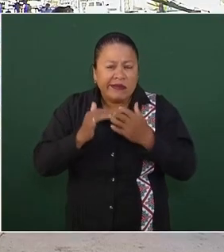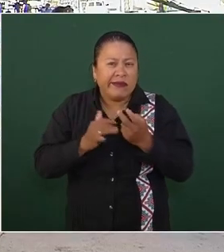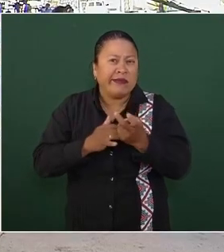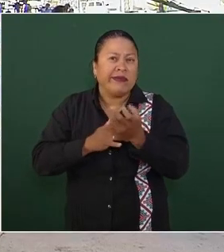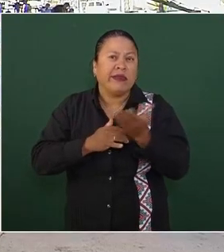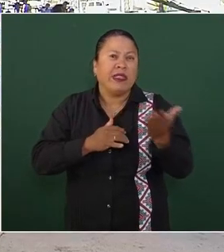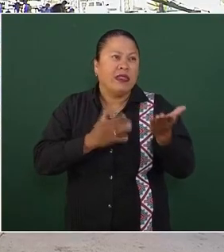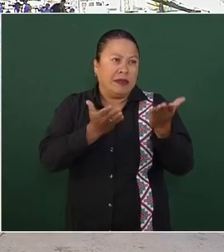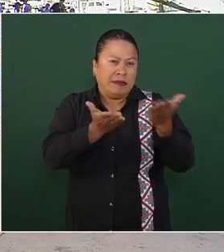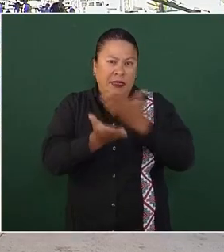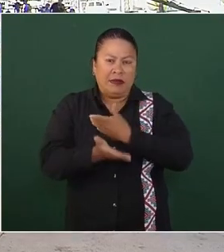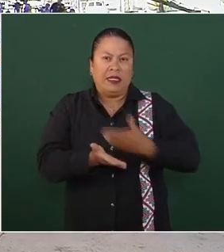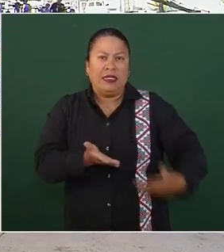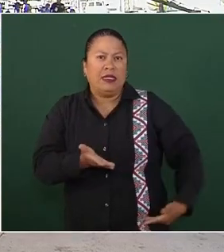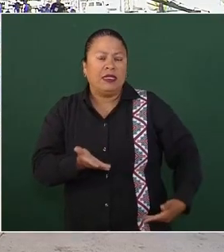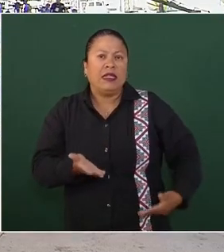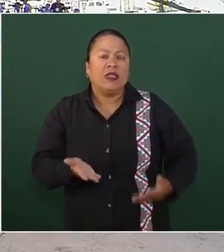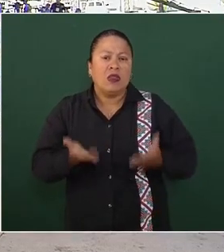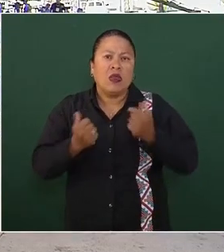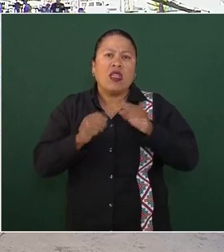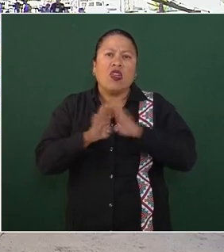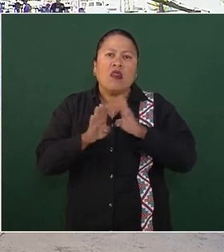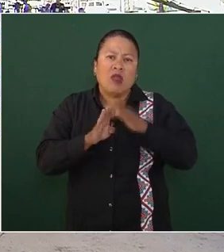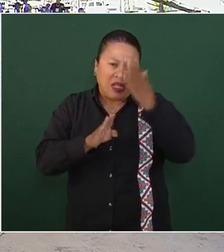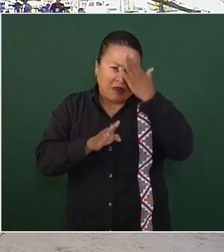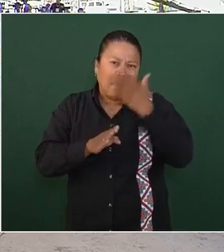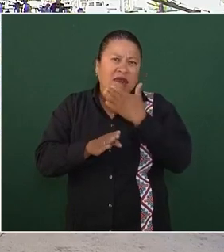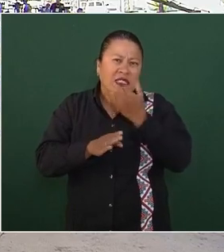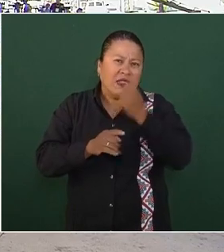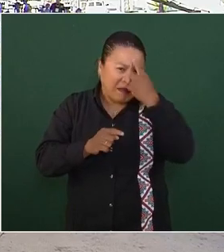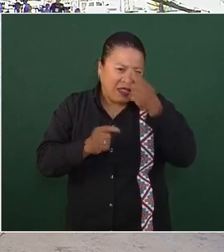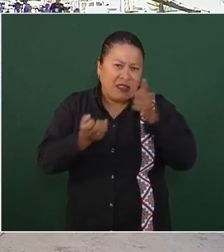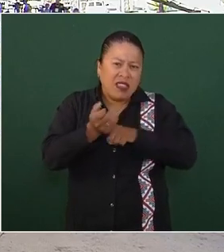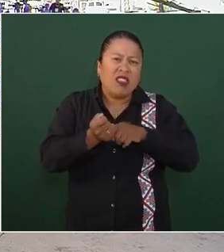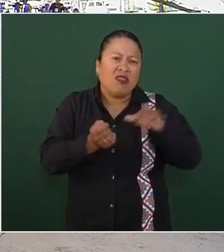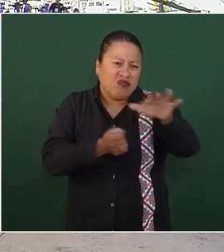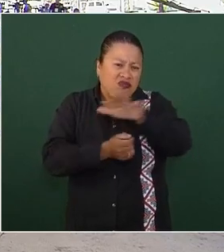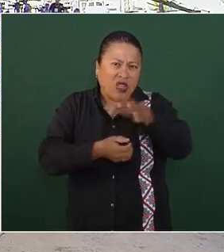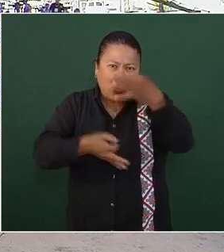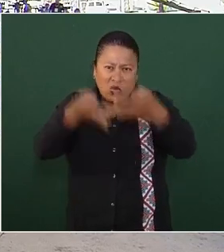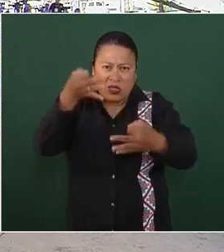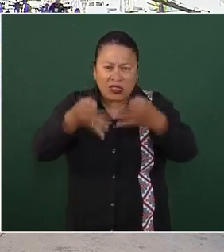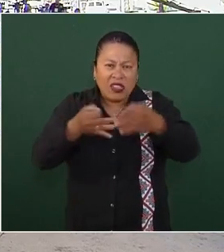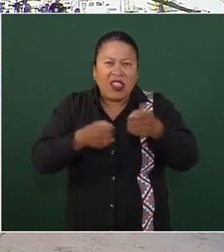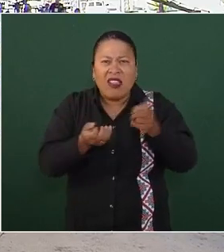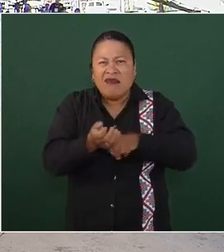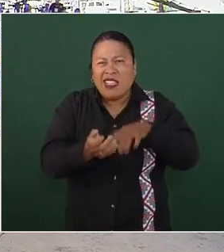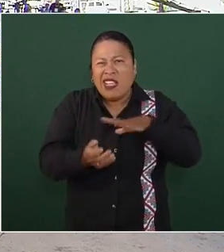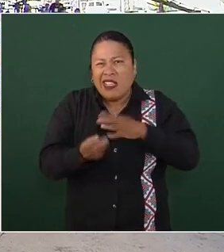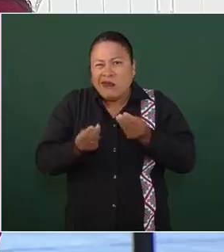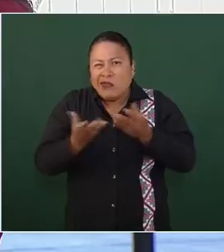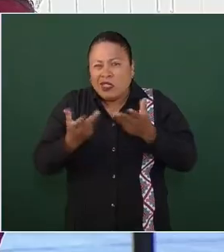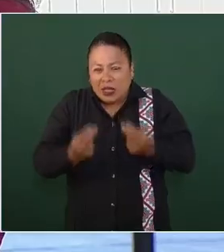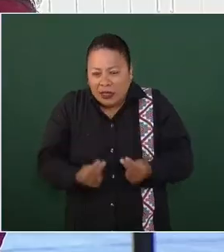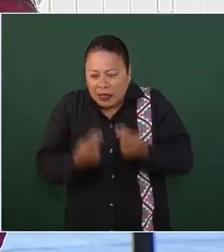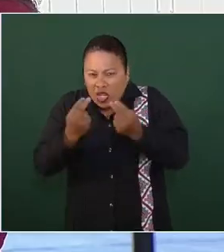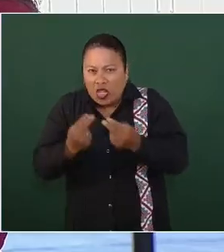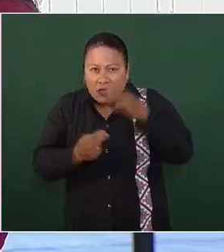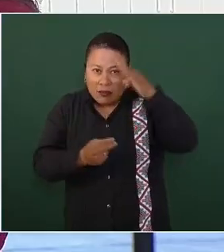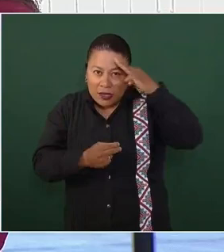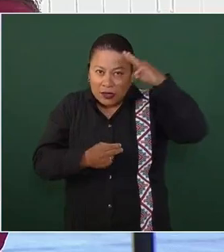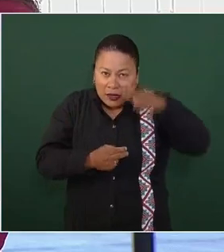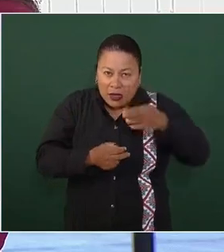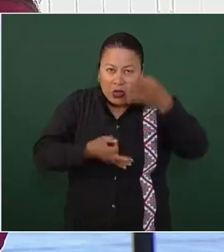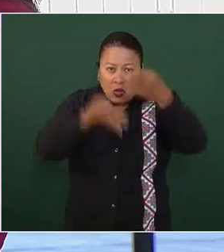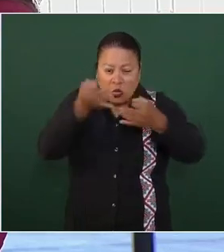señor presidente la falta de capacidad del poder judicial en Oaxaca es un negocio de los jueces y magistrados que en verdad